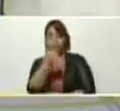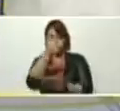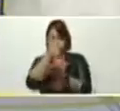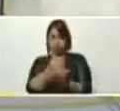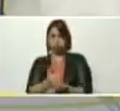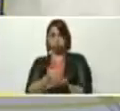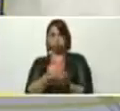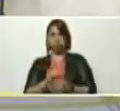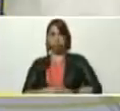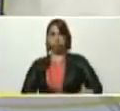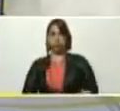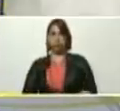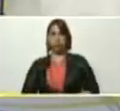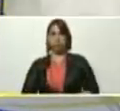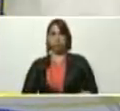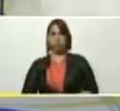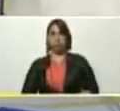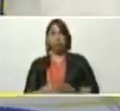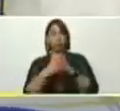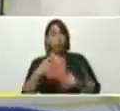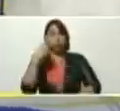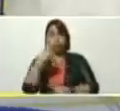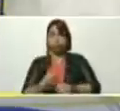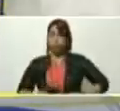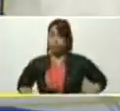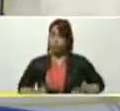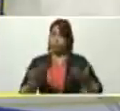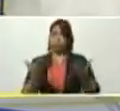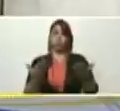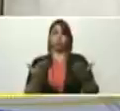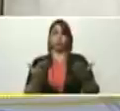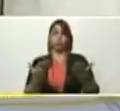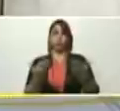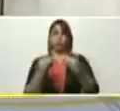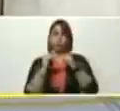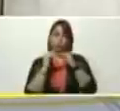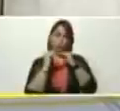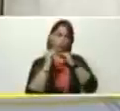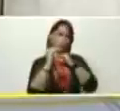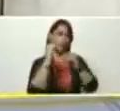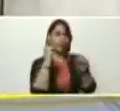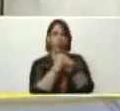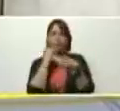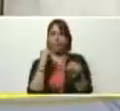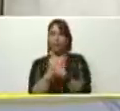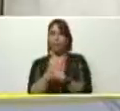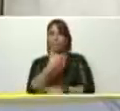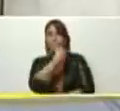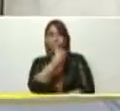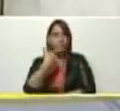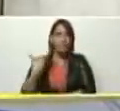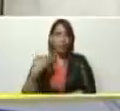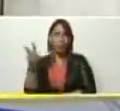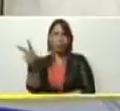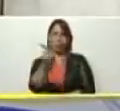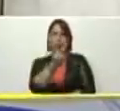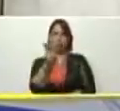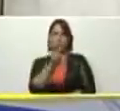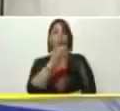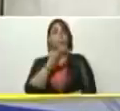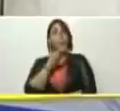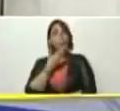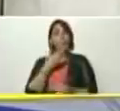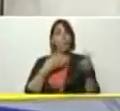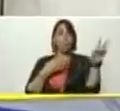amén. Y todos tenemos que ponernos en la línea de trabajar por la mejoría de Venezuela. Si Venezuela